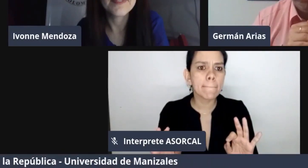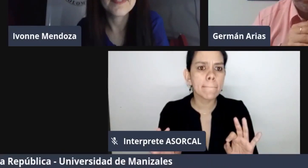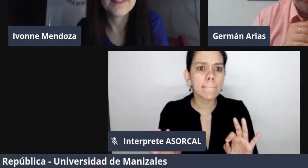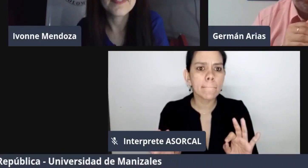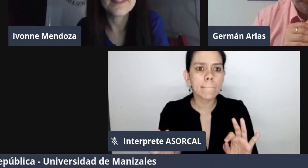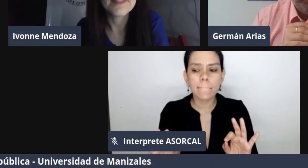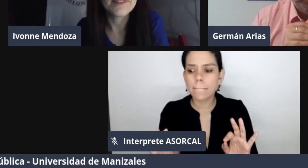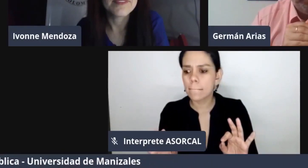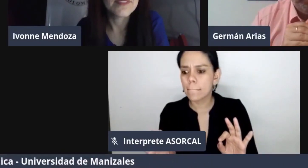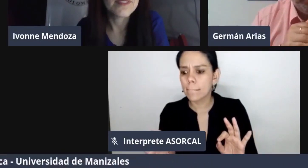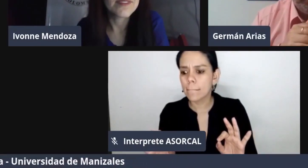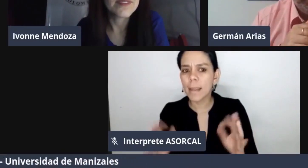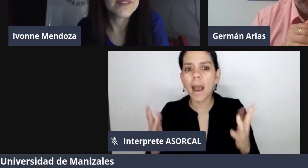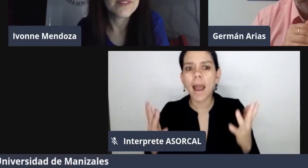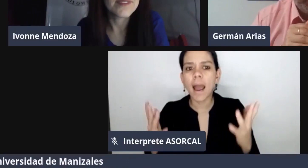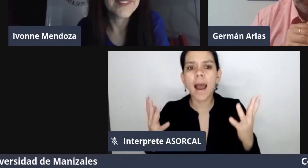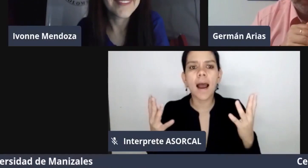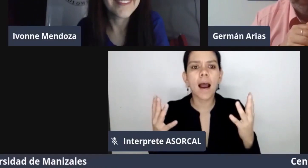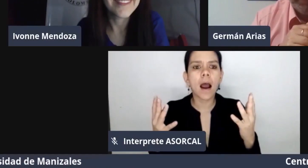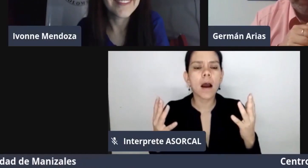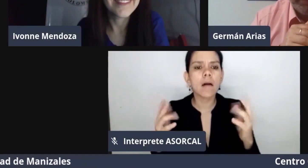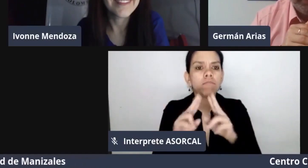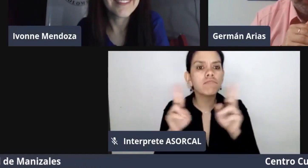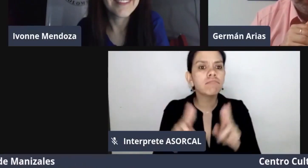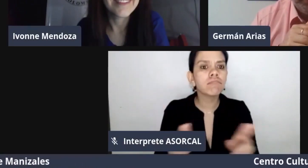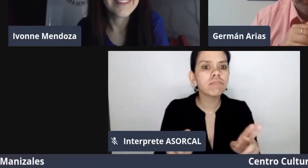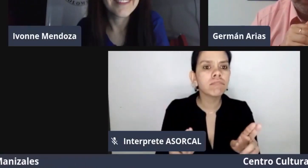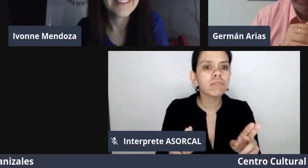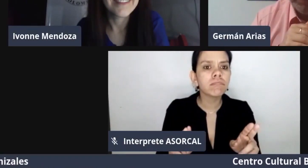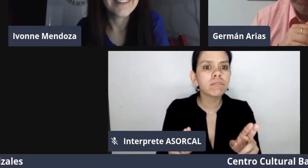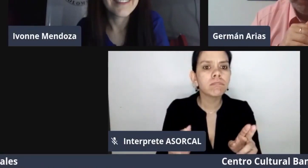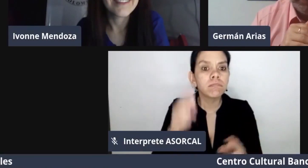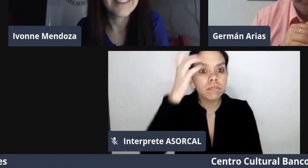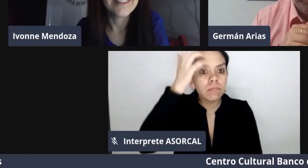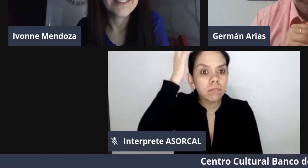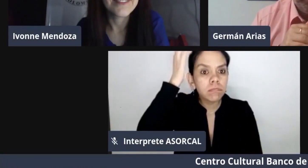¿Héctor se nos desconectó o qué pasó?